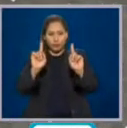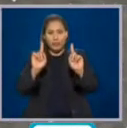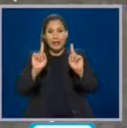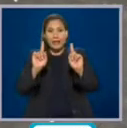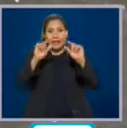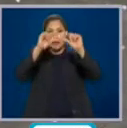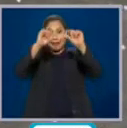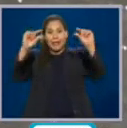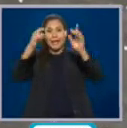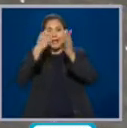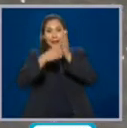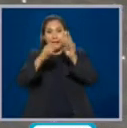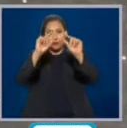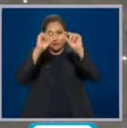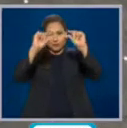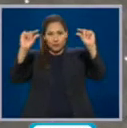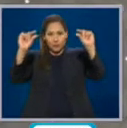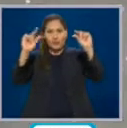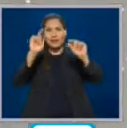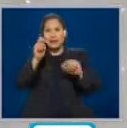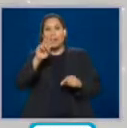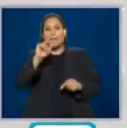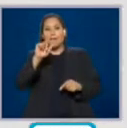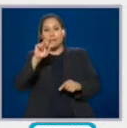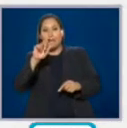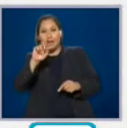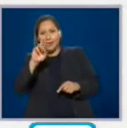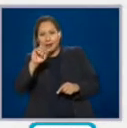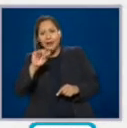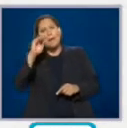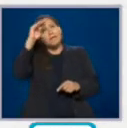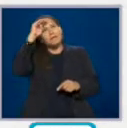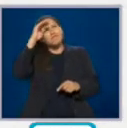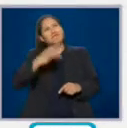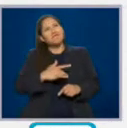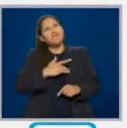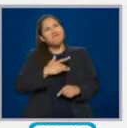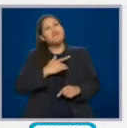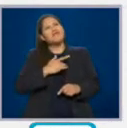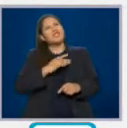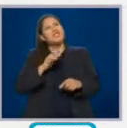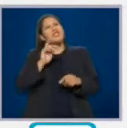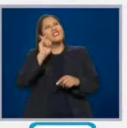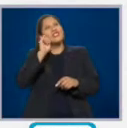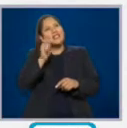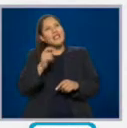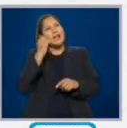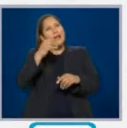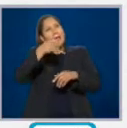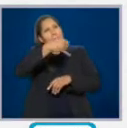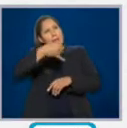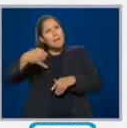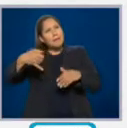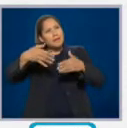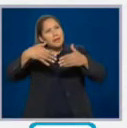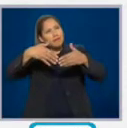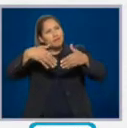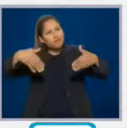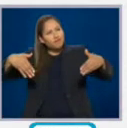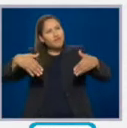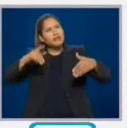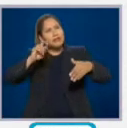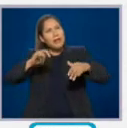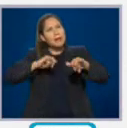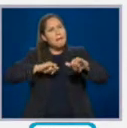que se produjeron de los encuentros que habló Valeria sobre reflexiones sobre la idea del límite, pero no solo la idea del límite geográfico entre